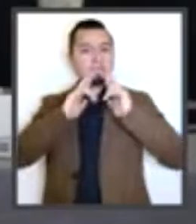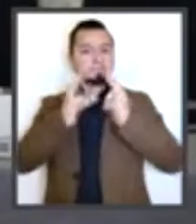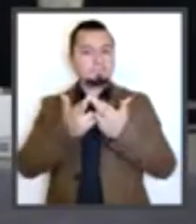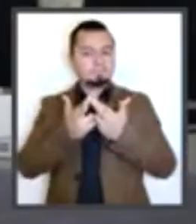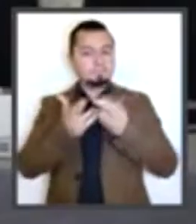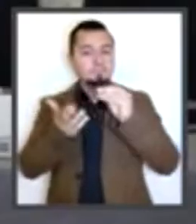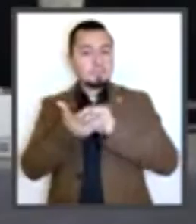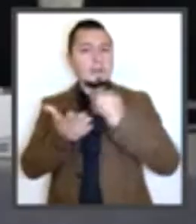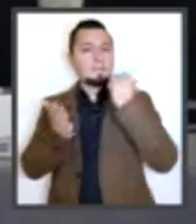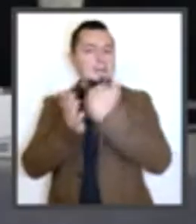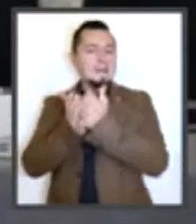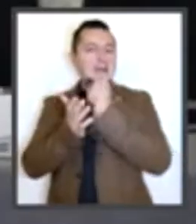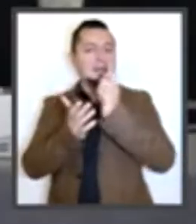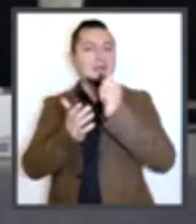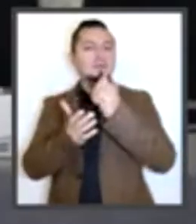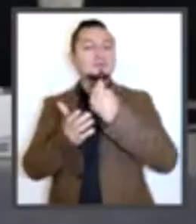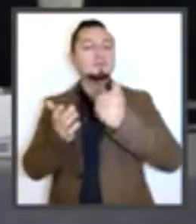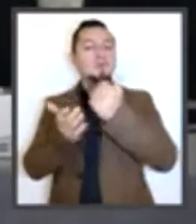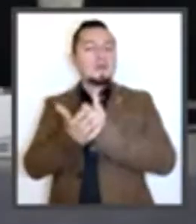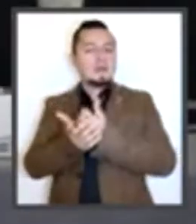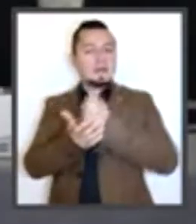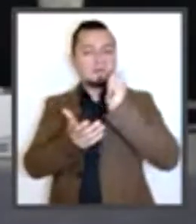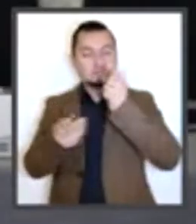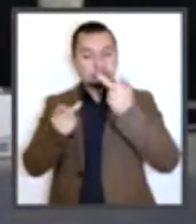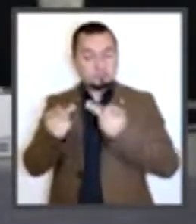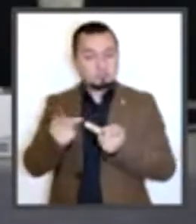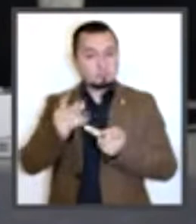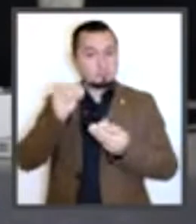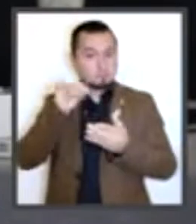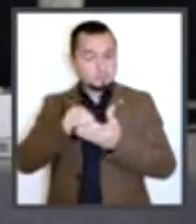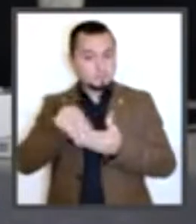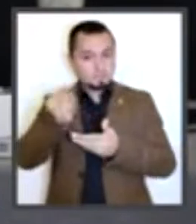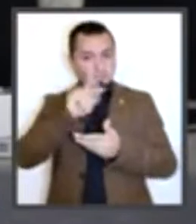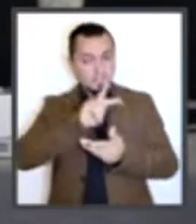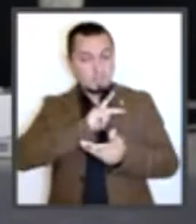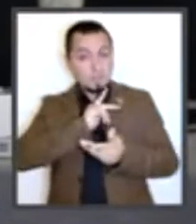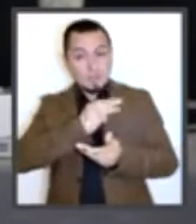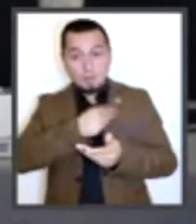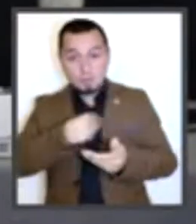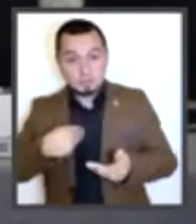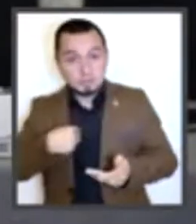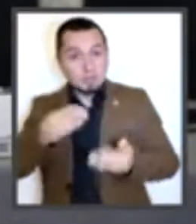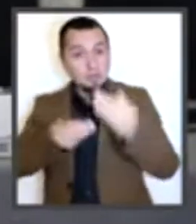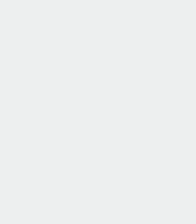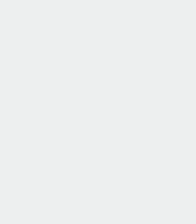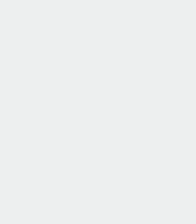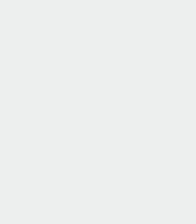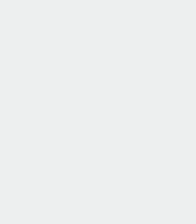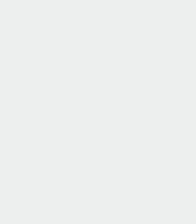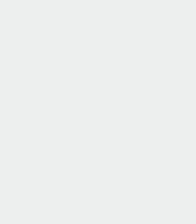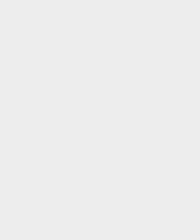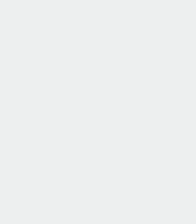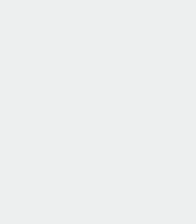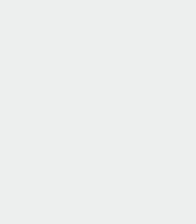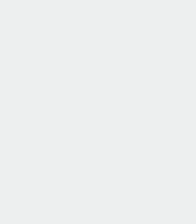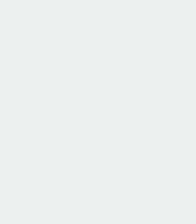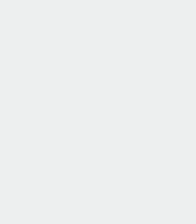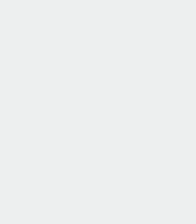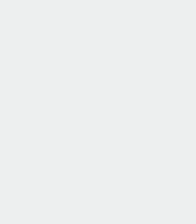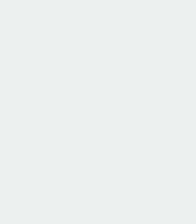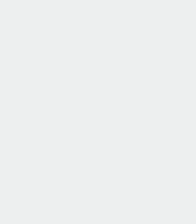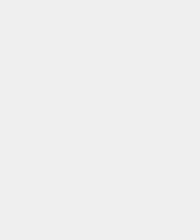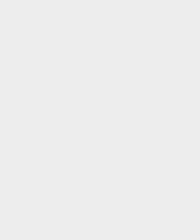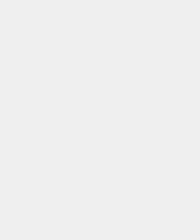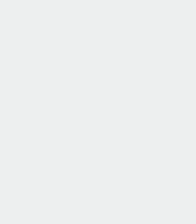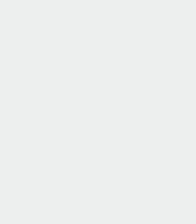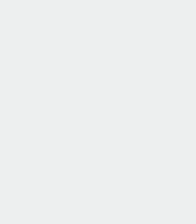Marca Ciudad, el objetivo fue el integrar a todos los municipios y el que esta instancia se